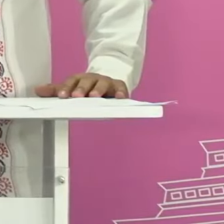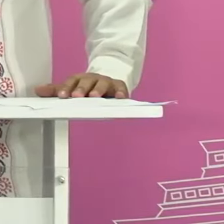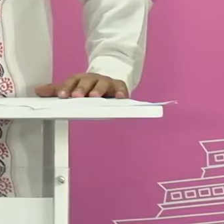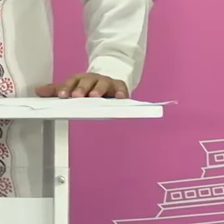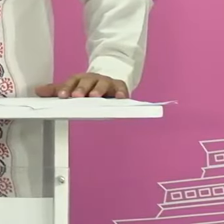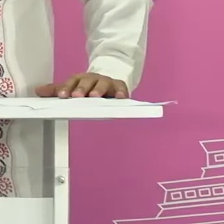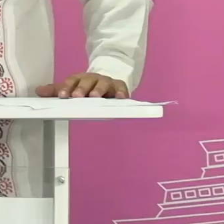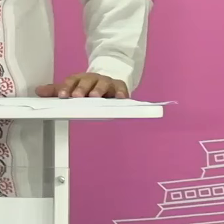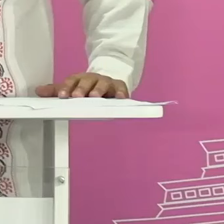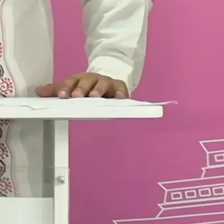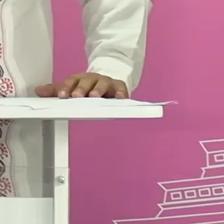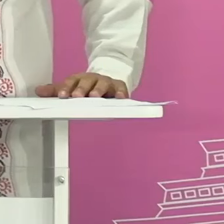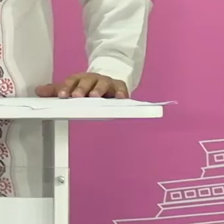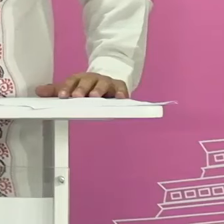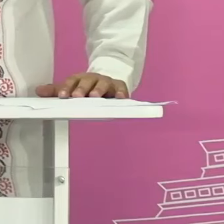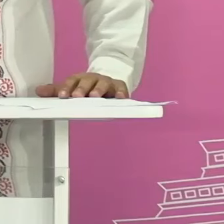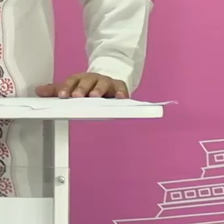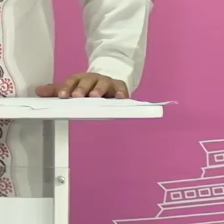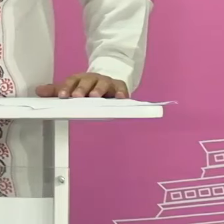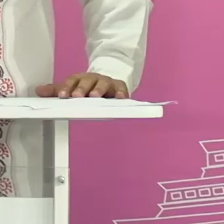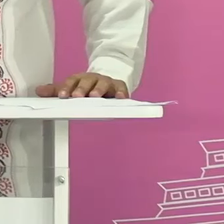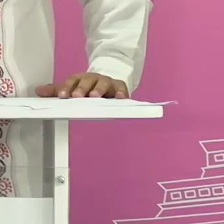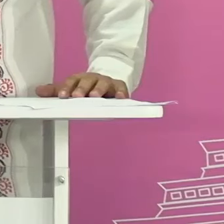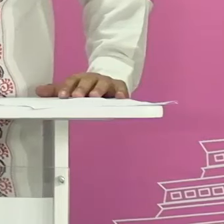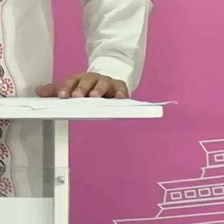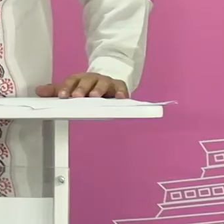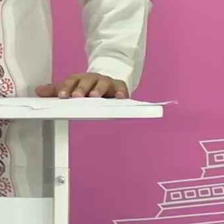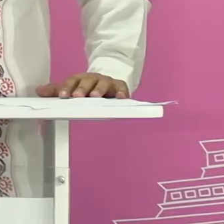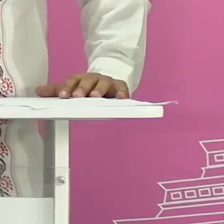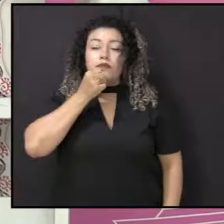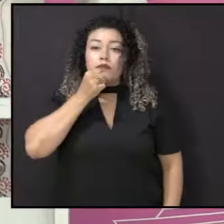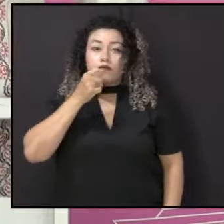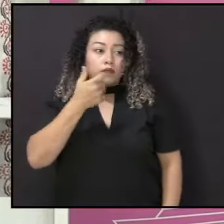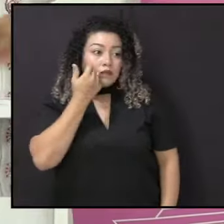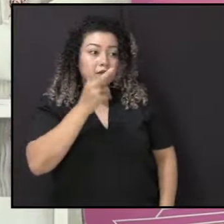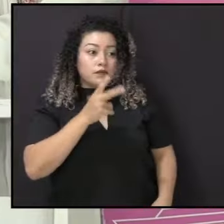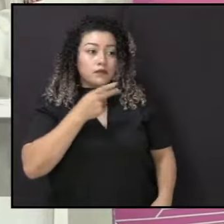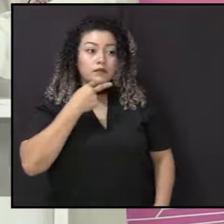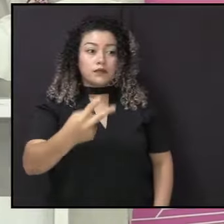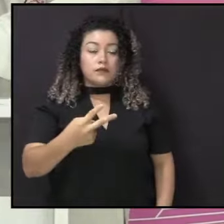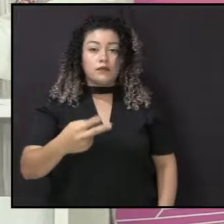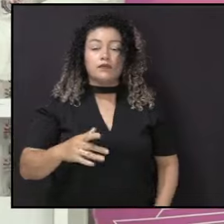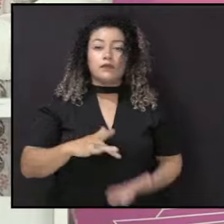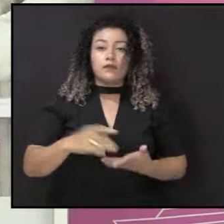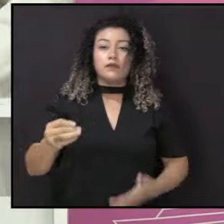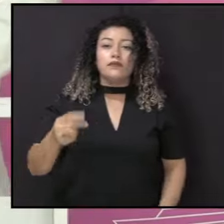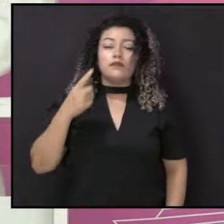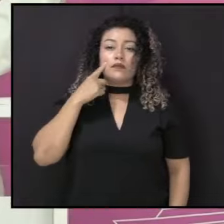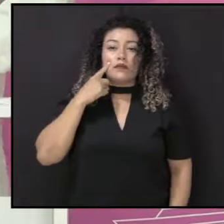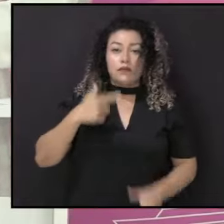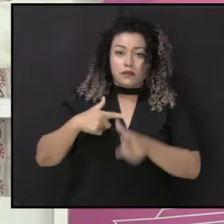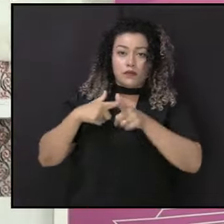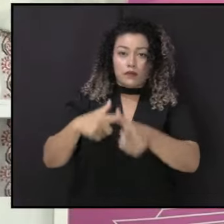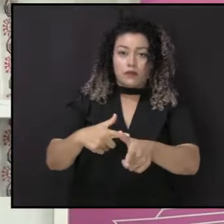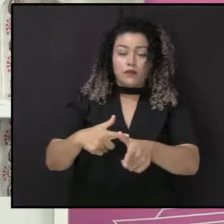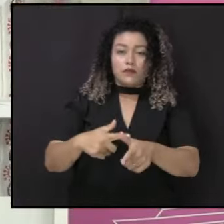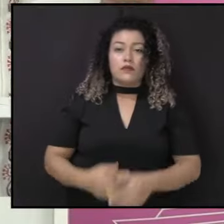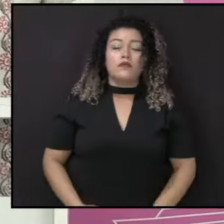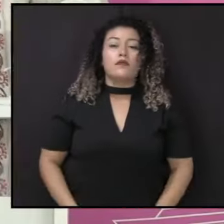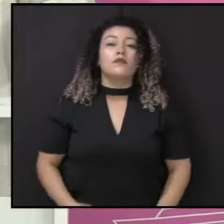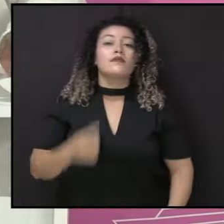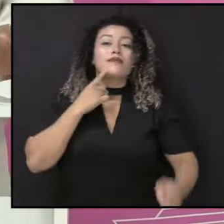coalición Sigamos Haciendo Historia, le restan 15 segundos, ¿quiere hacer uso de ellos? Gracias, candidata. Ahora sí, pasamos a réplica y